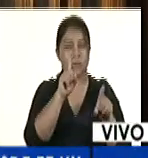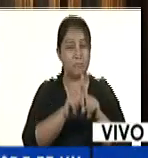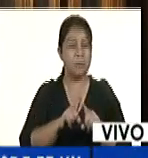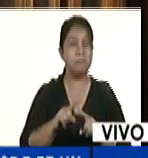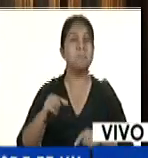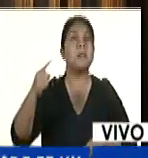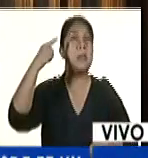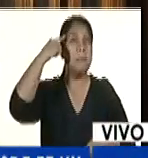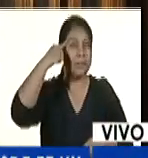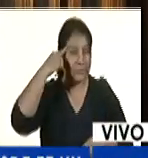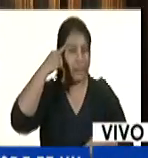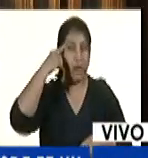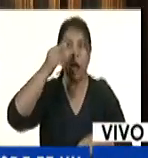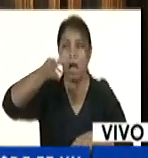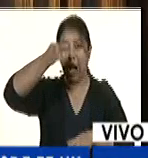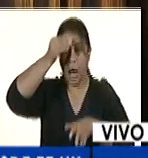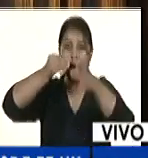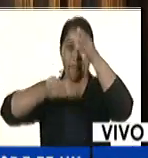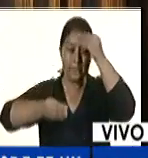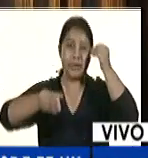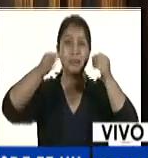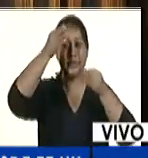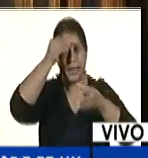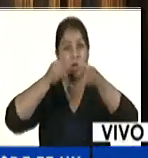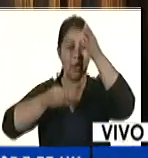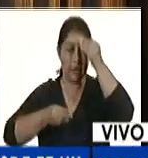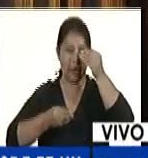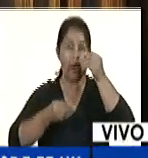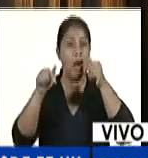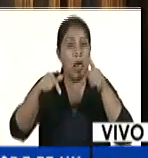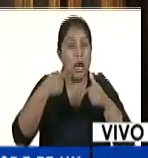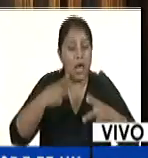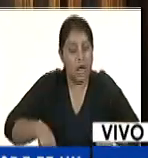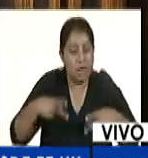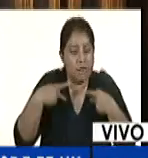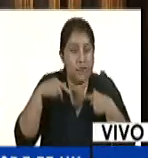con esta enfermedad. Los programas de apoyo social